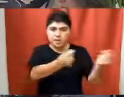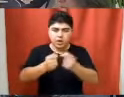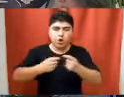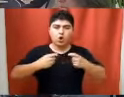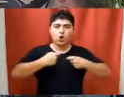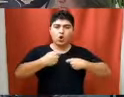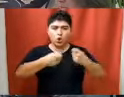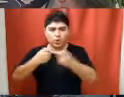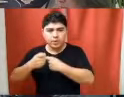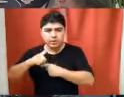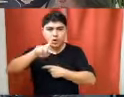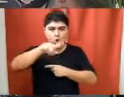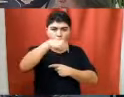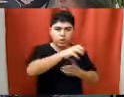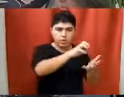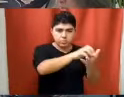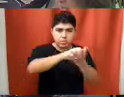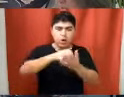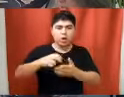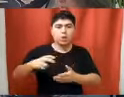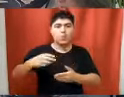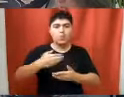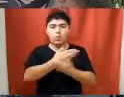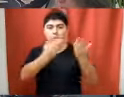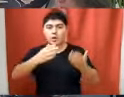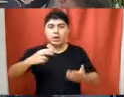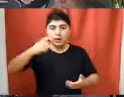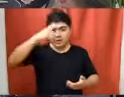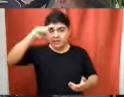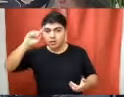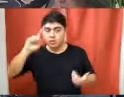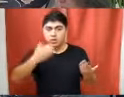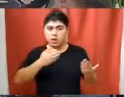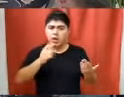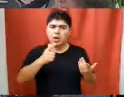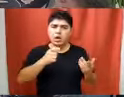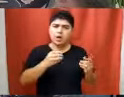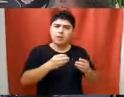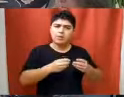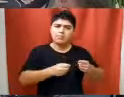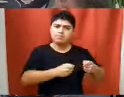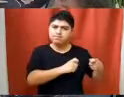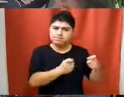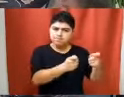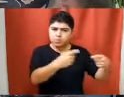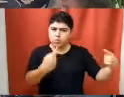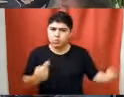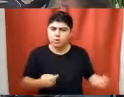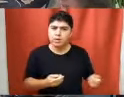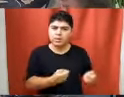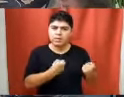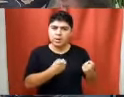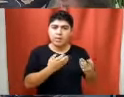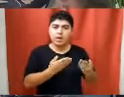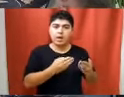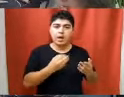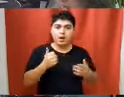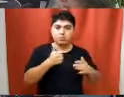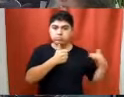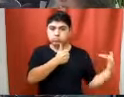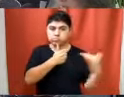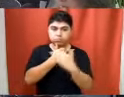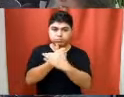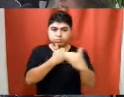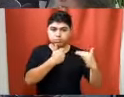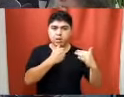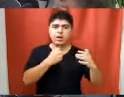comerciales y dependencias públicas municipales y nacionales. Arbitren los medios necesarios para garantizar la atención del usuario en un lapso